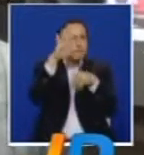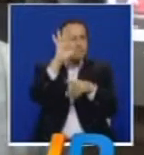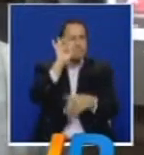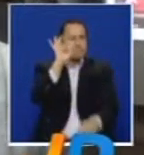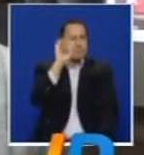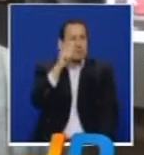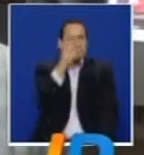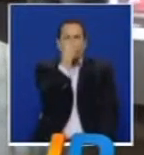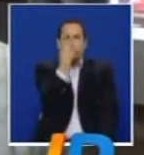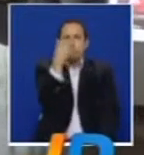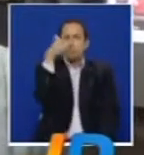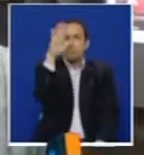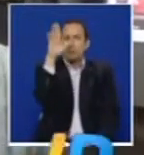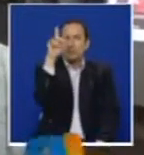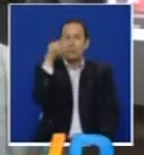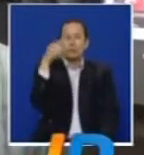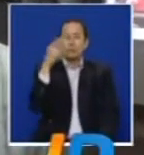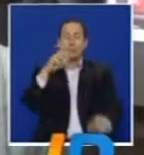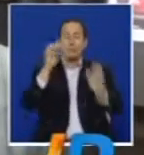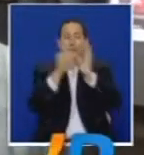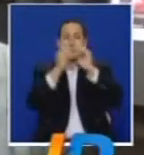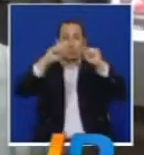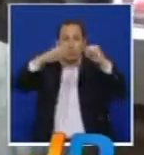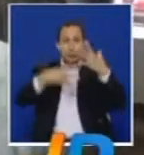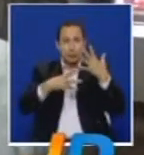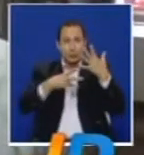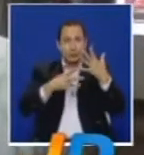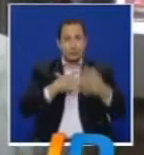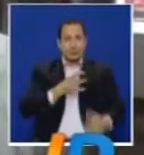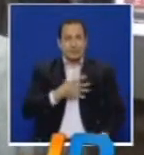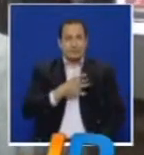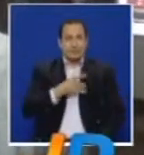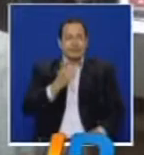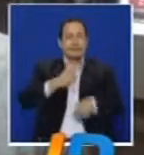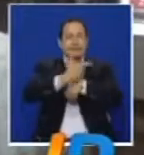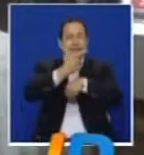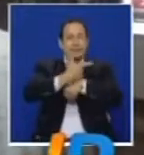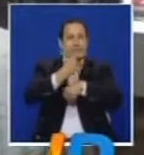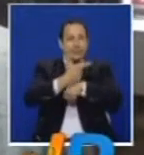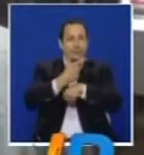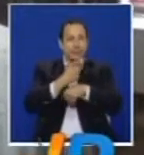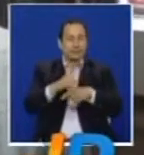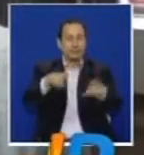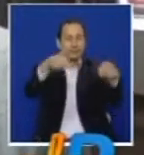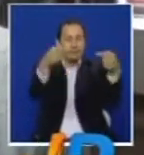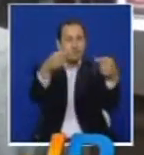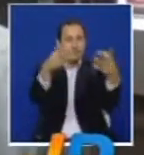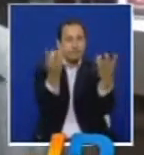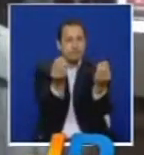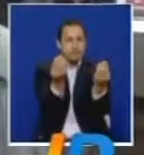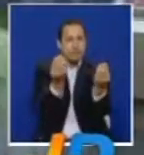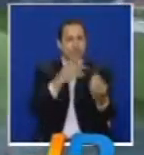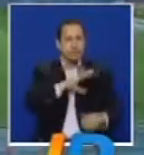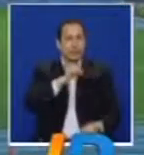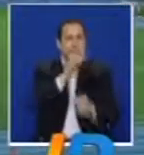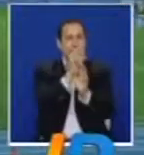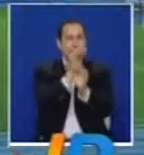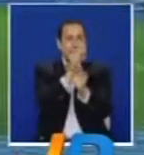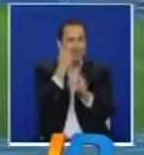En la octava jornada del torneo finalización en el barrio San Fernando, en el Pascual Guerrero, en el compromiso Deportivo Cali Itagüí.